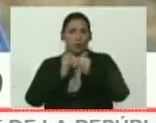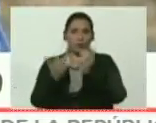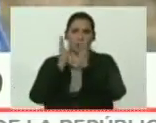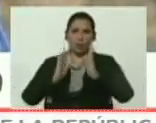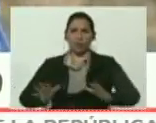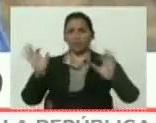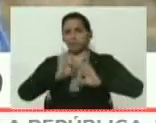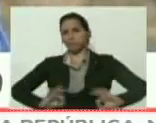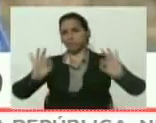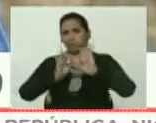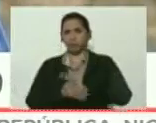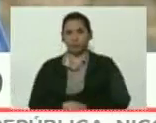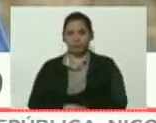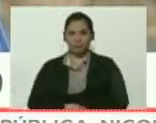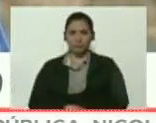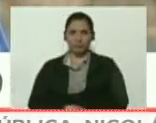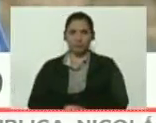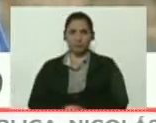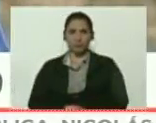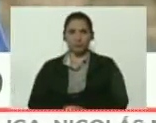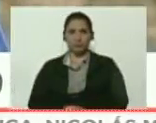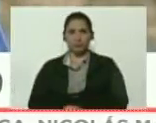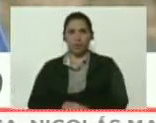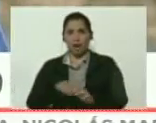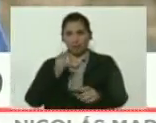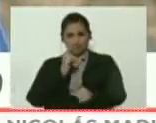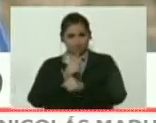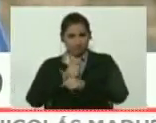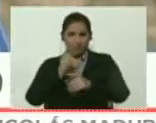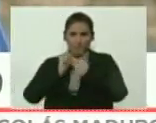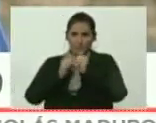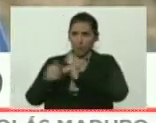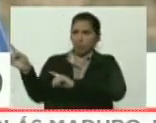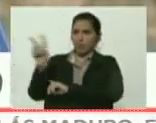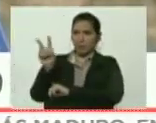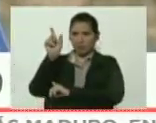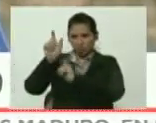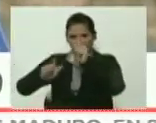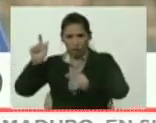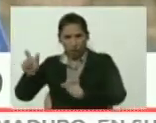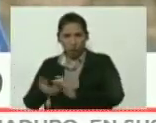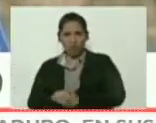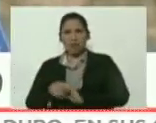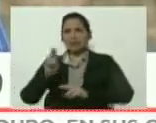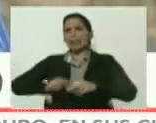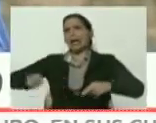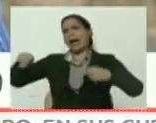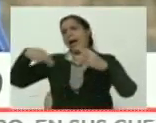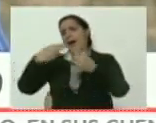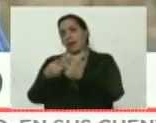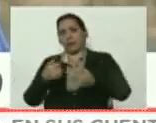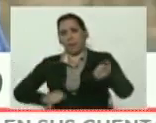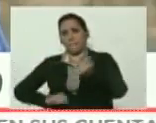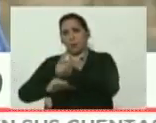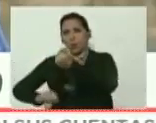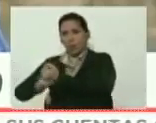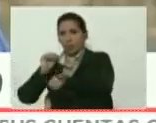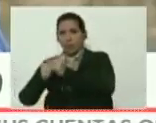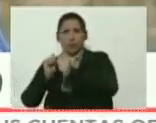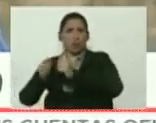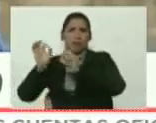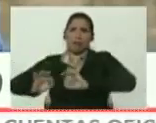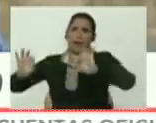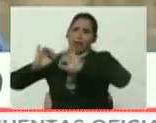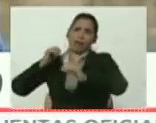estudiantiles. A los atletas venezolanos, nadie los apoyaba. A los deportistas, nadie